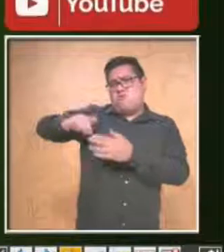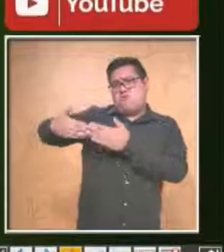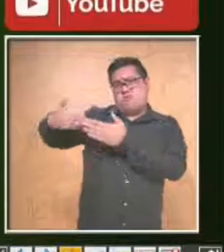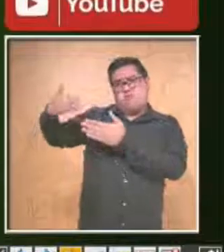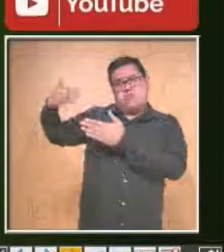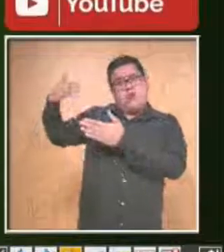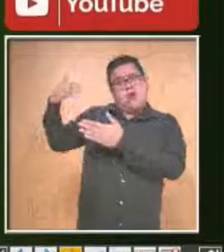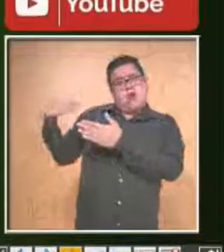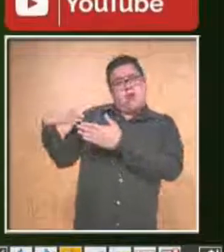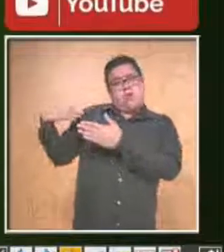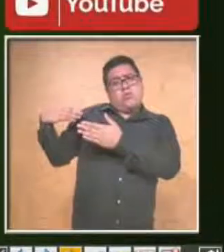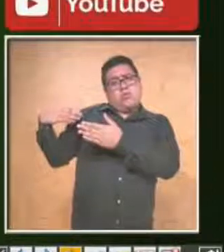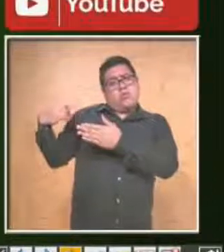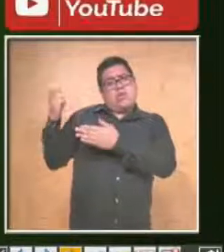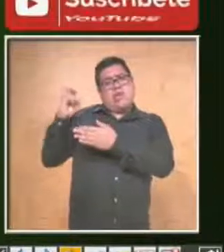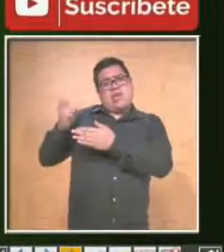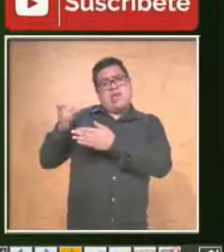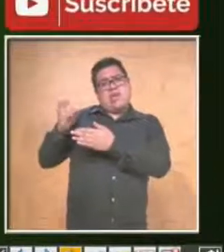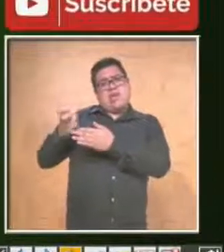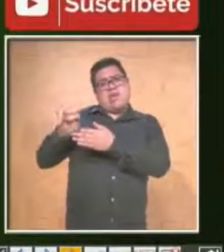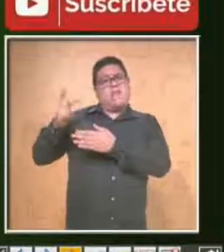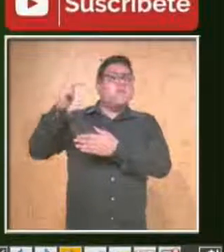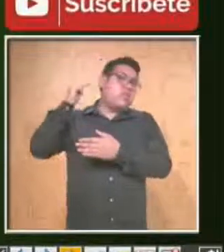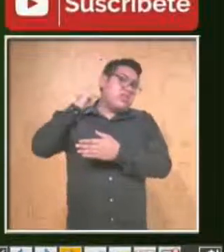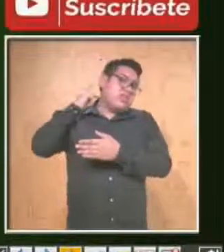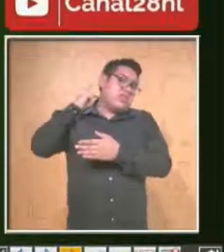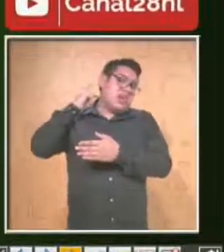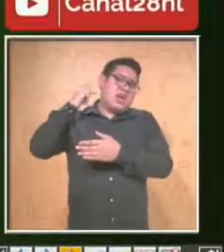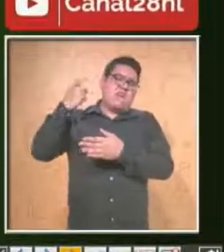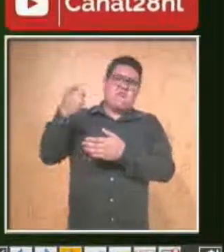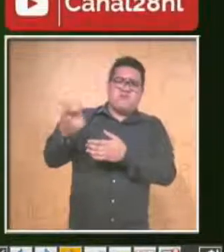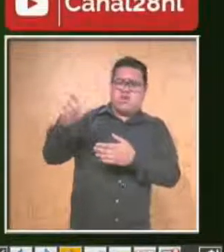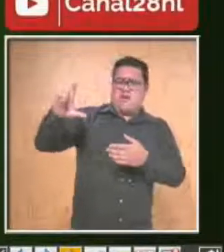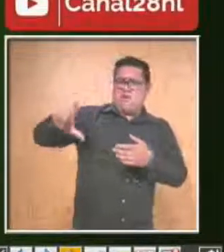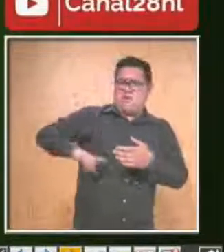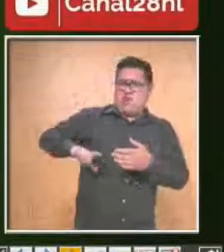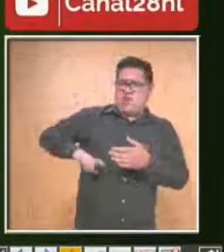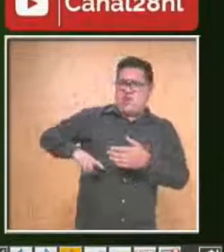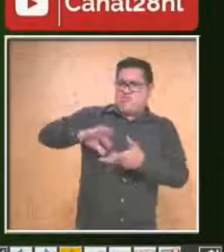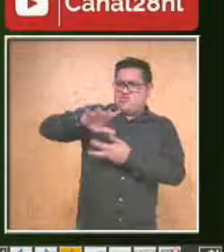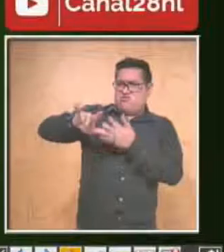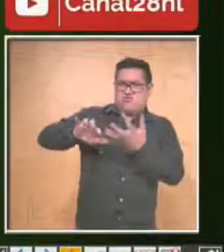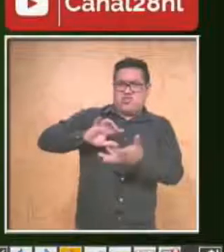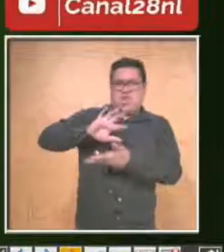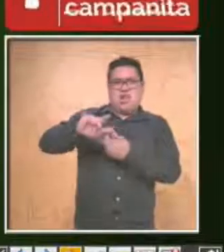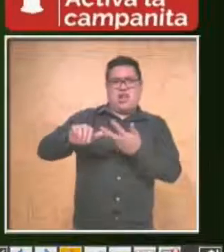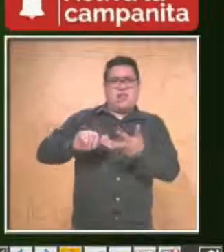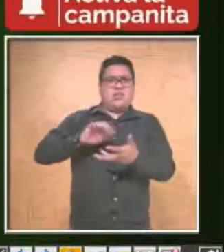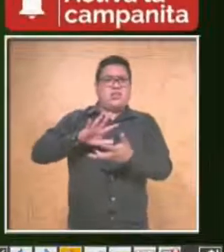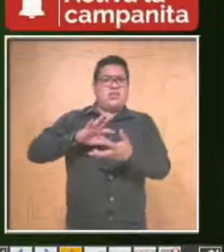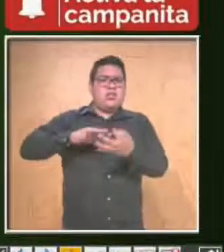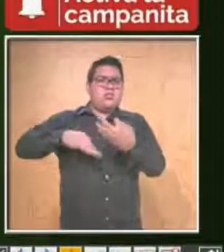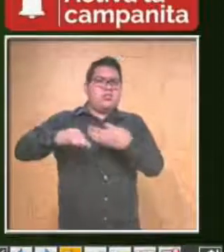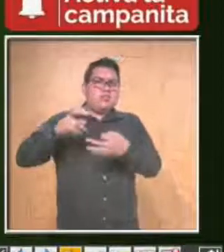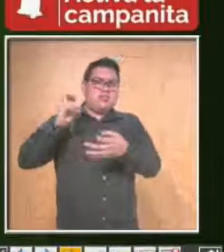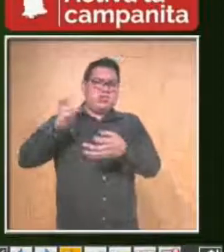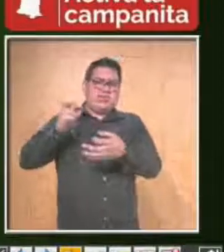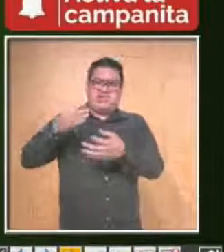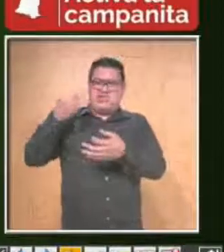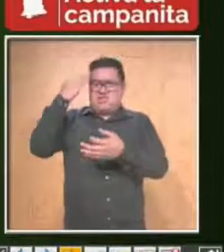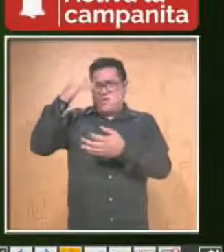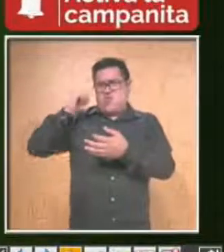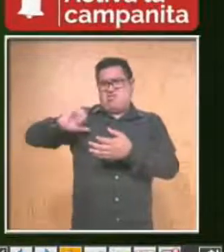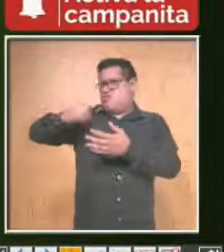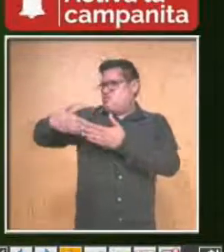el feudalismo dominaba el sistema político, económico, social de toda esa época,